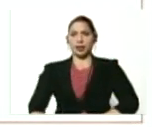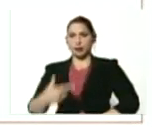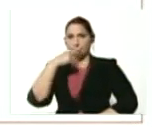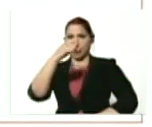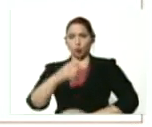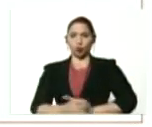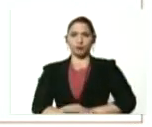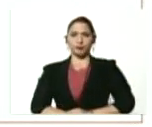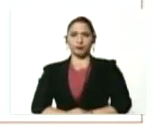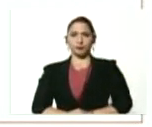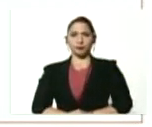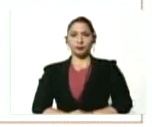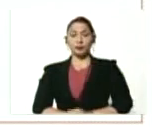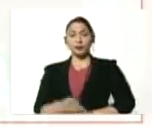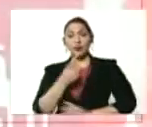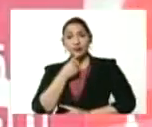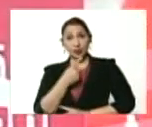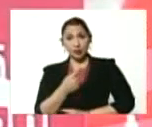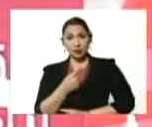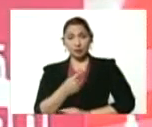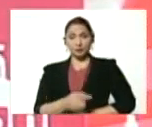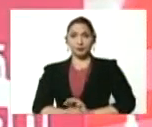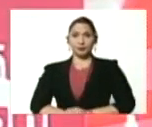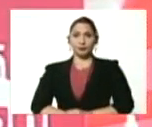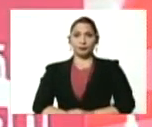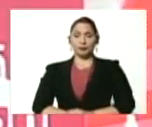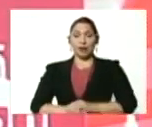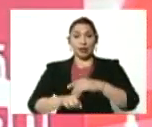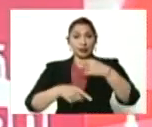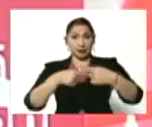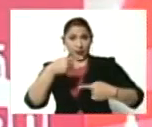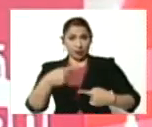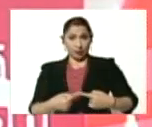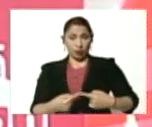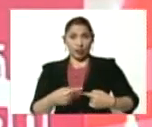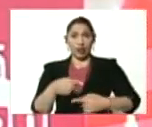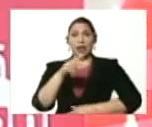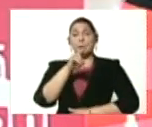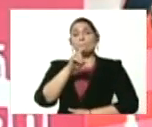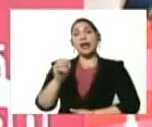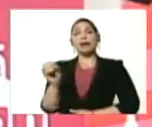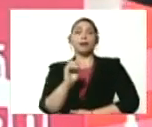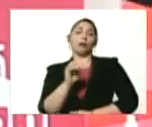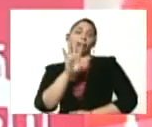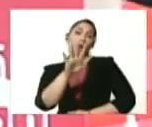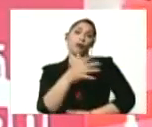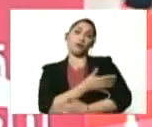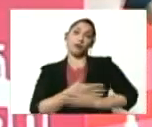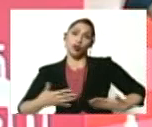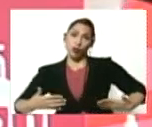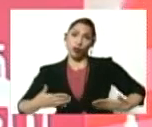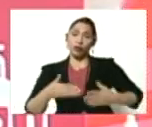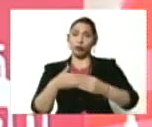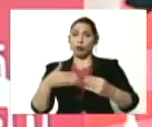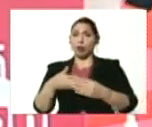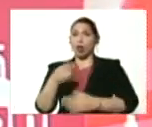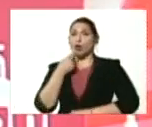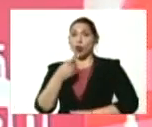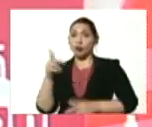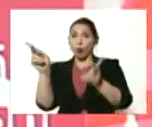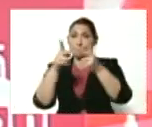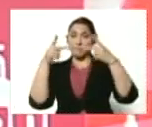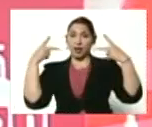Maduro. Menciona que disponía de entre 5 y 20 millones de dólares. Eso lo está diciendo The Wall Street Journal en el mes de